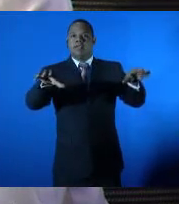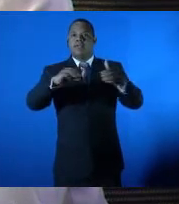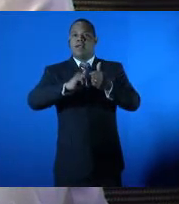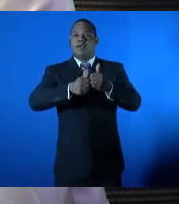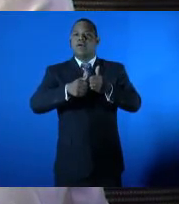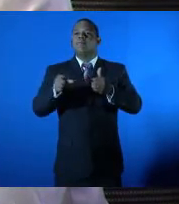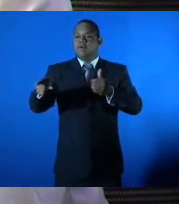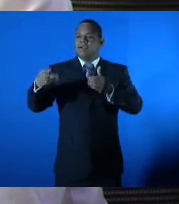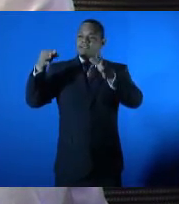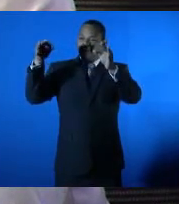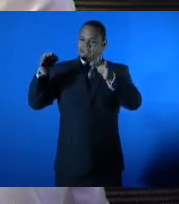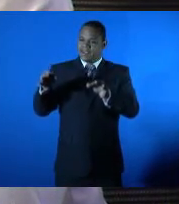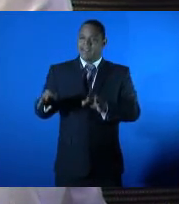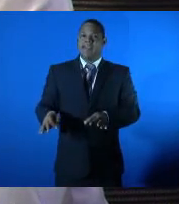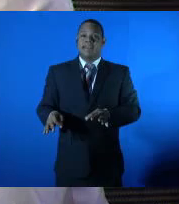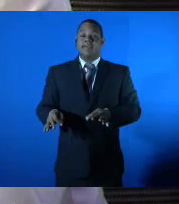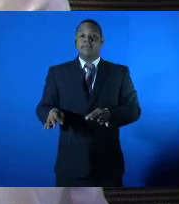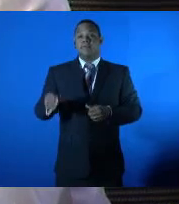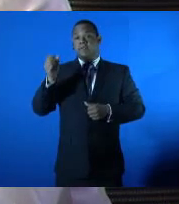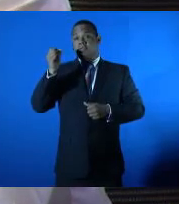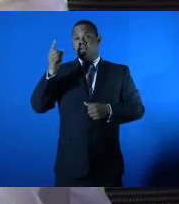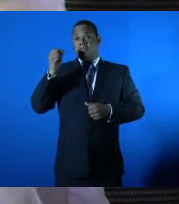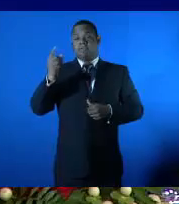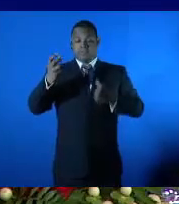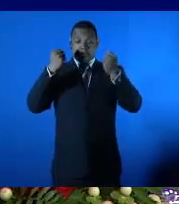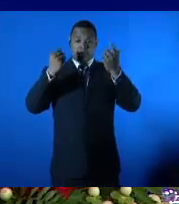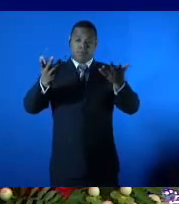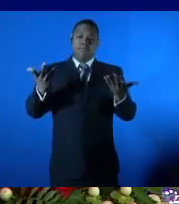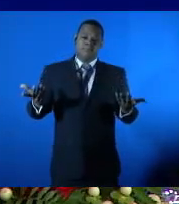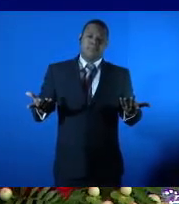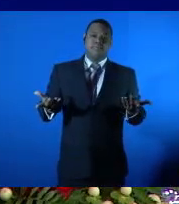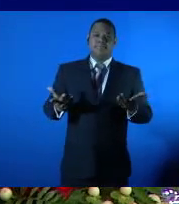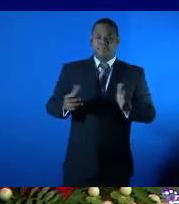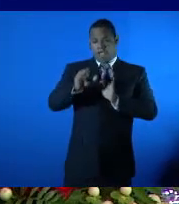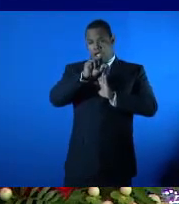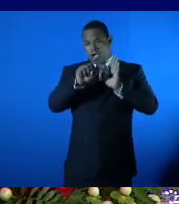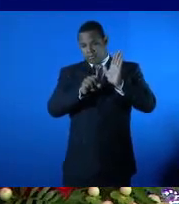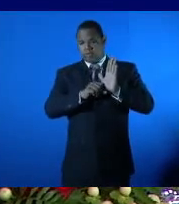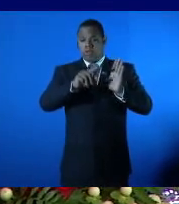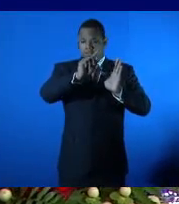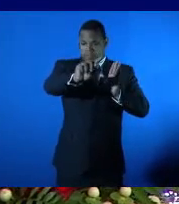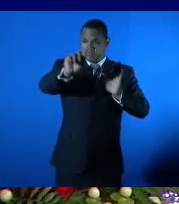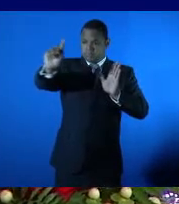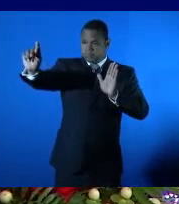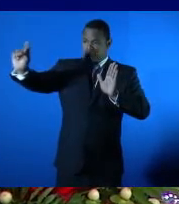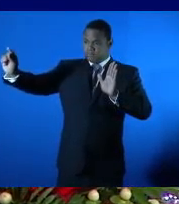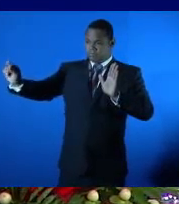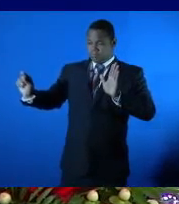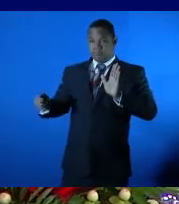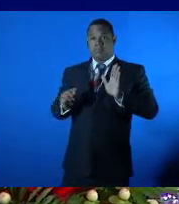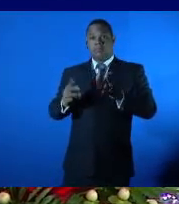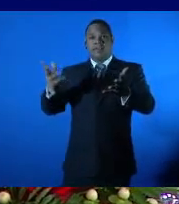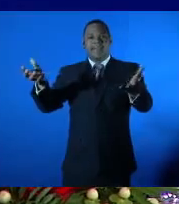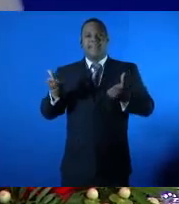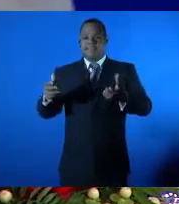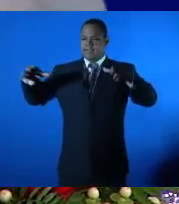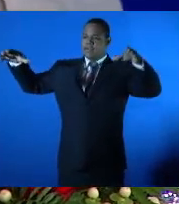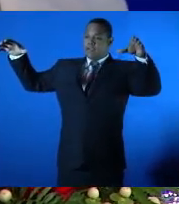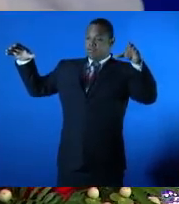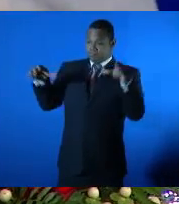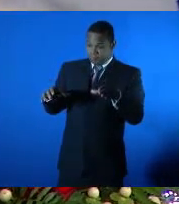darle seguimiento a estas discusiones con los Estados miembros y definir un calendario regional para crear el espacio para